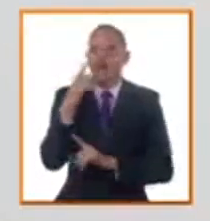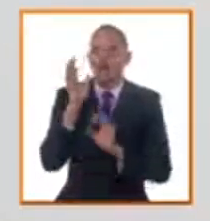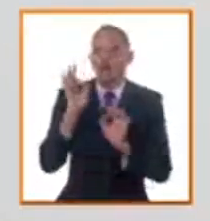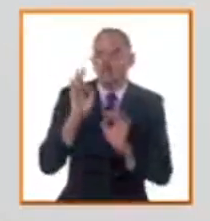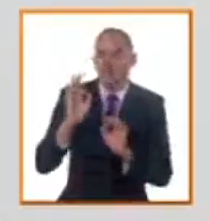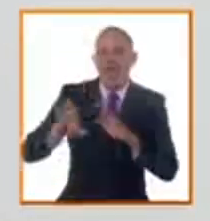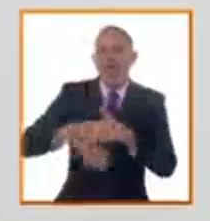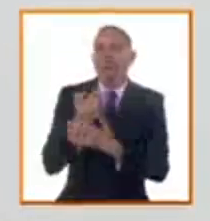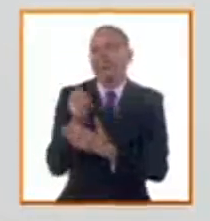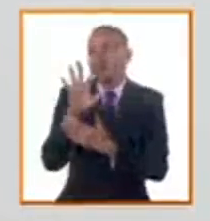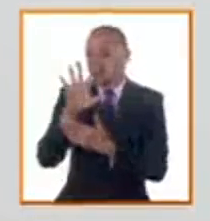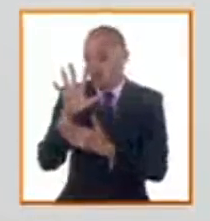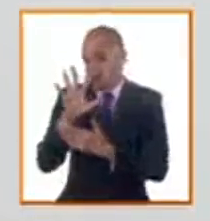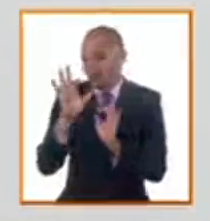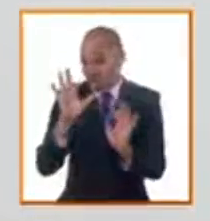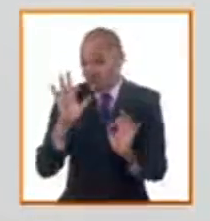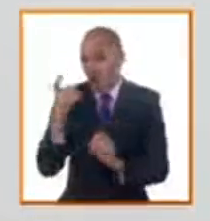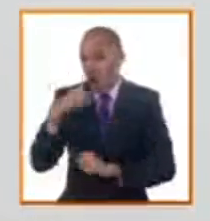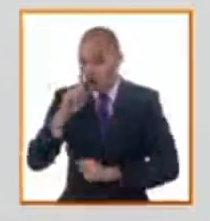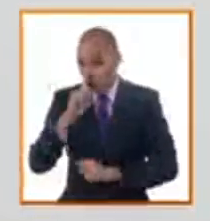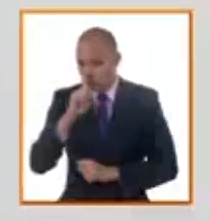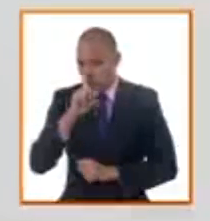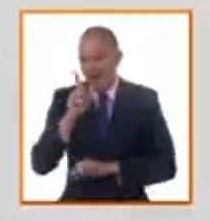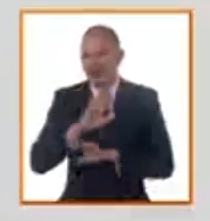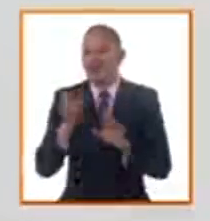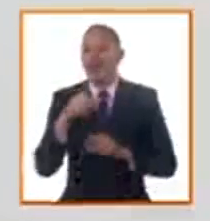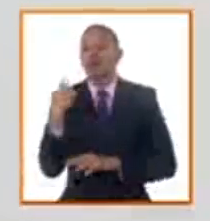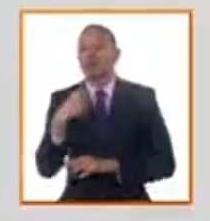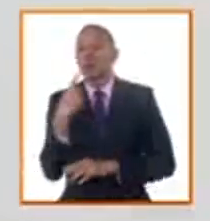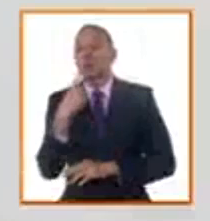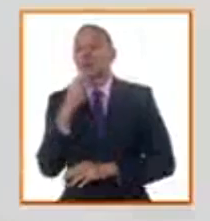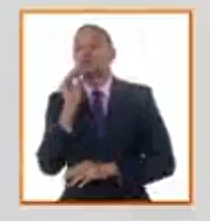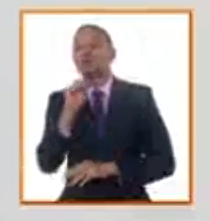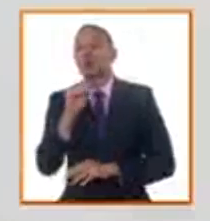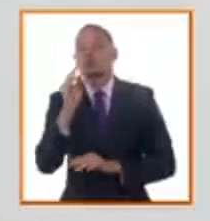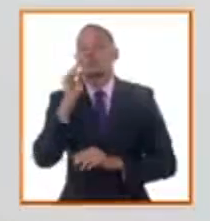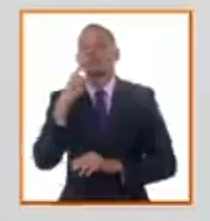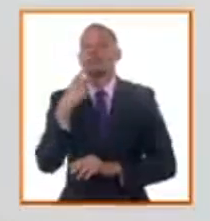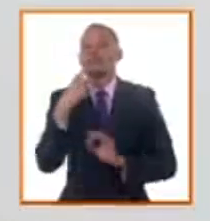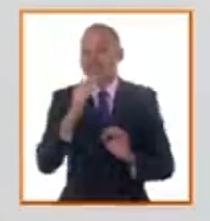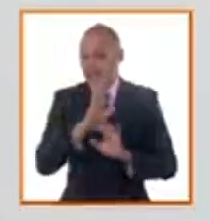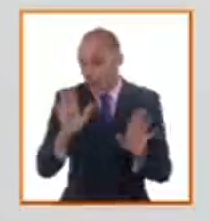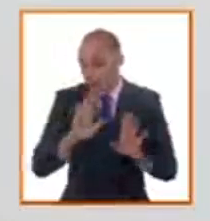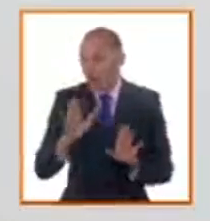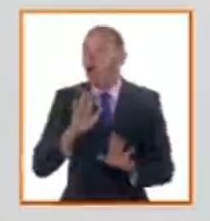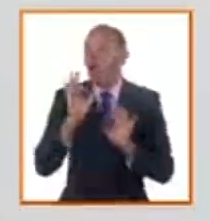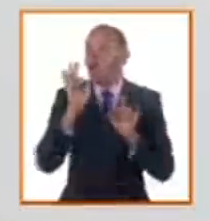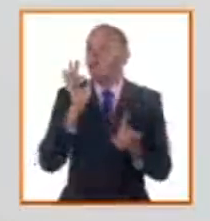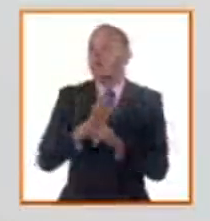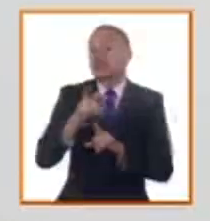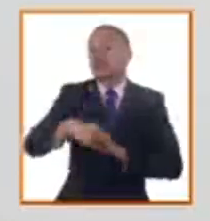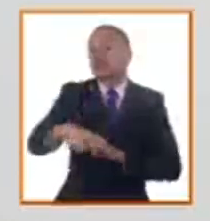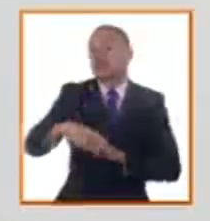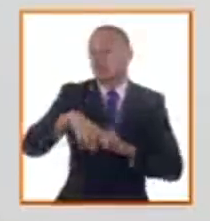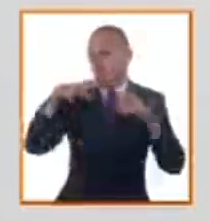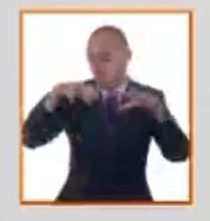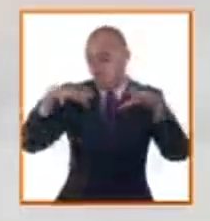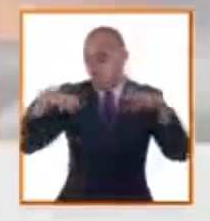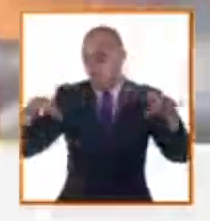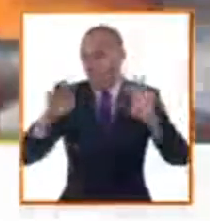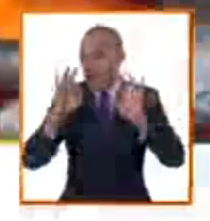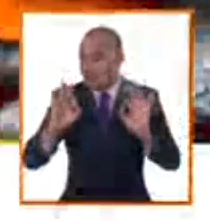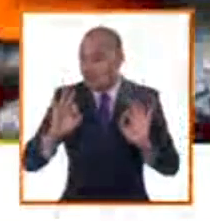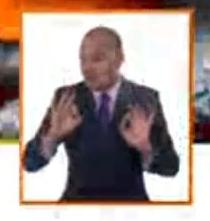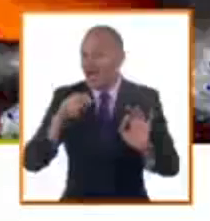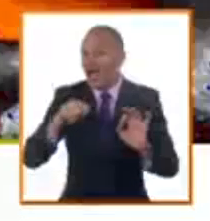situación sinóptica, la situación meteorológica, cómo iban a estar ocurriendo estas lluvias sobre el territorio nacional y que ellas iban a ser